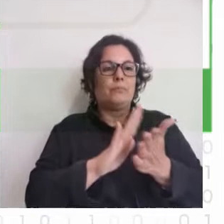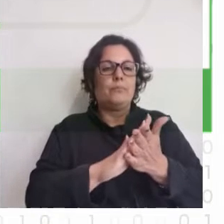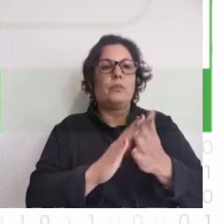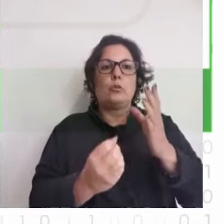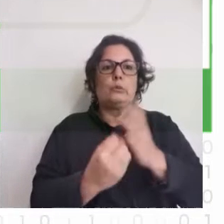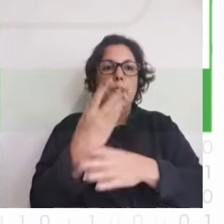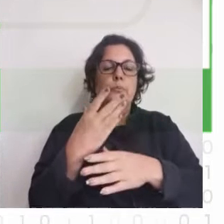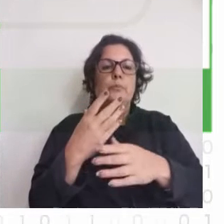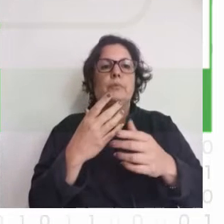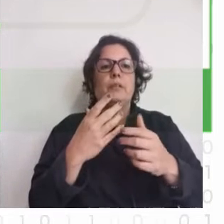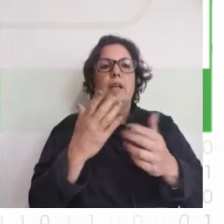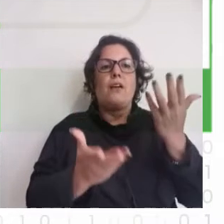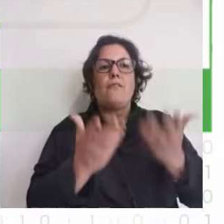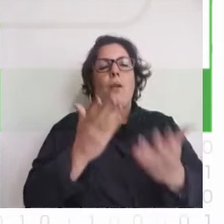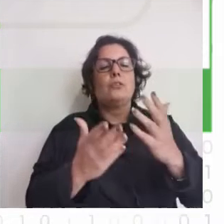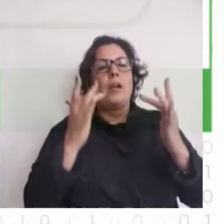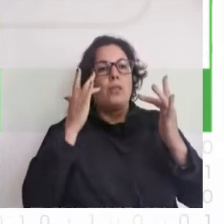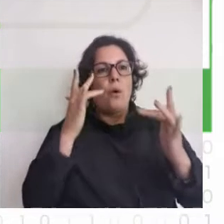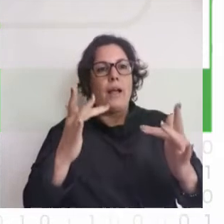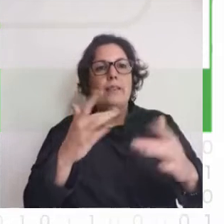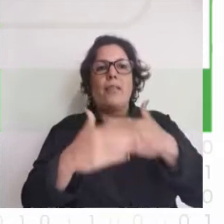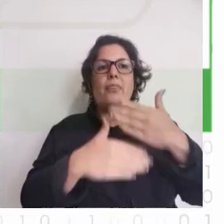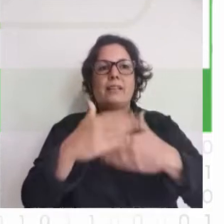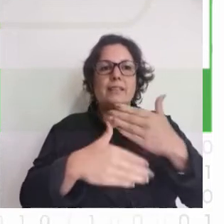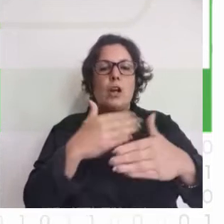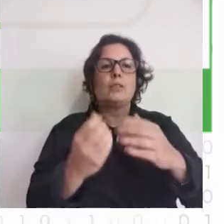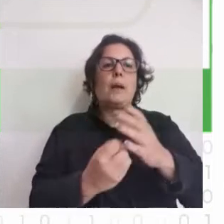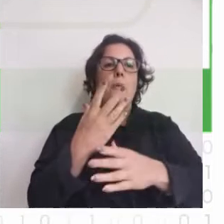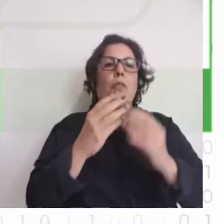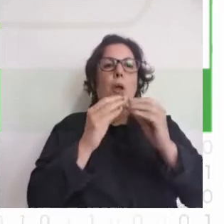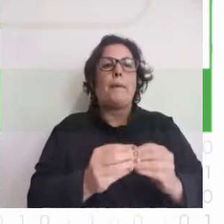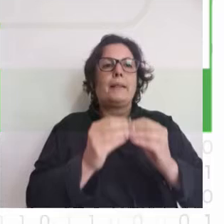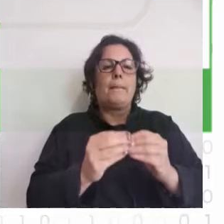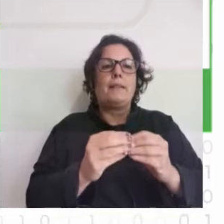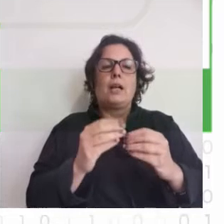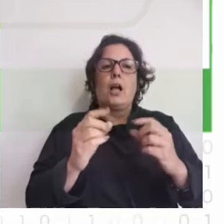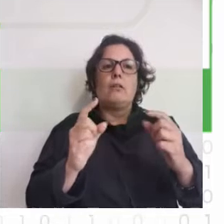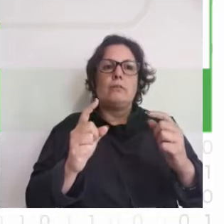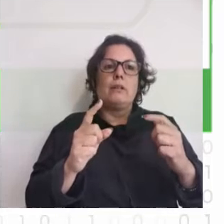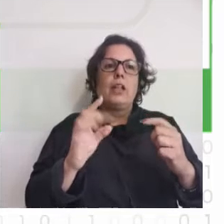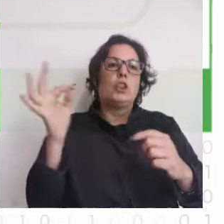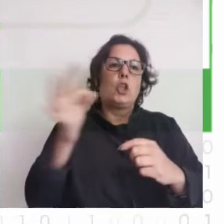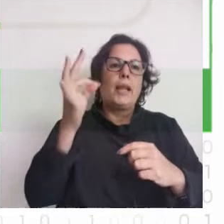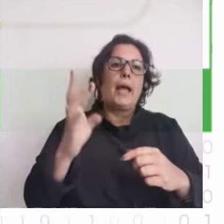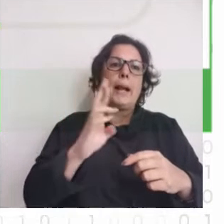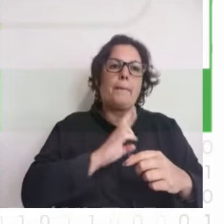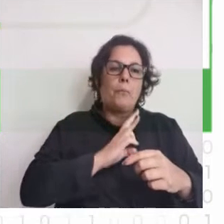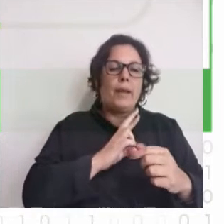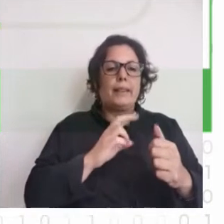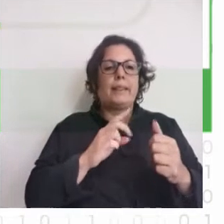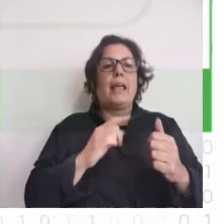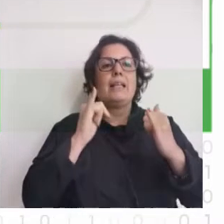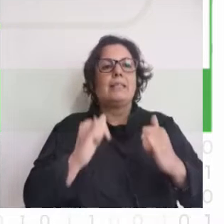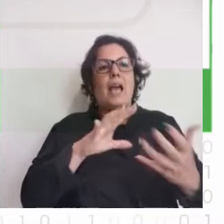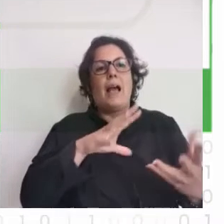en términos de evaluación educativa, se desarrollan en base a modelos matemáticos complejos basados en teoría de respuesta al ítem. Que sean